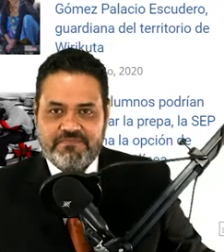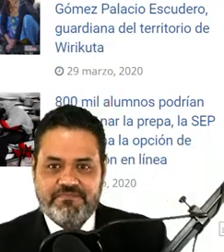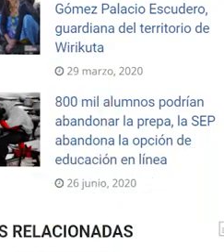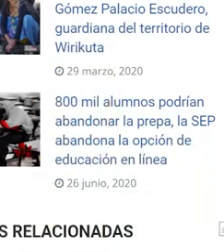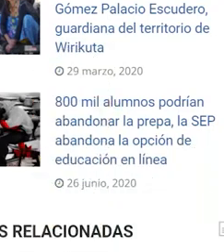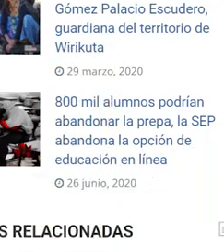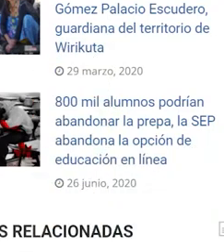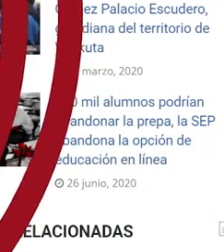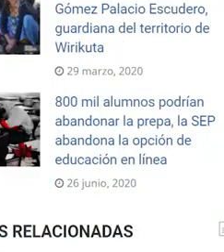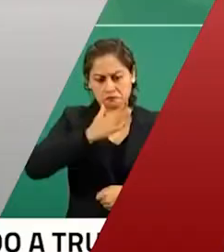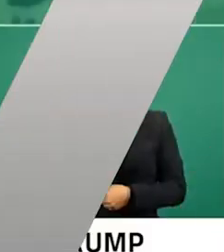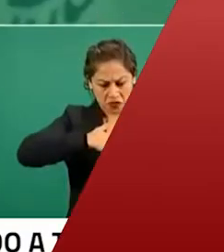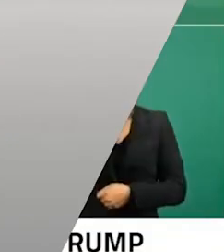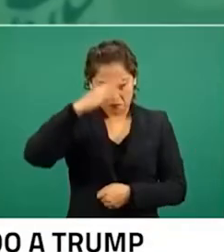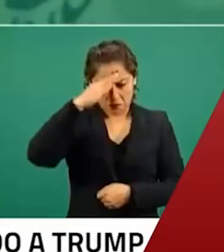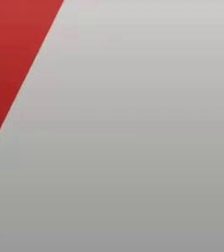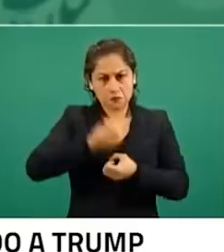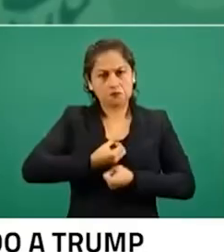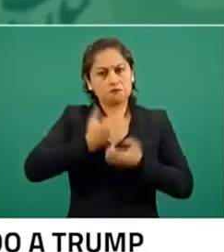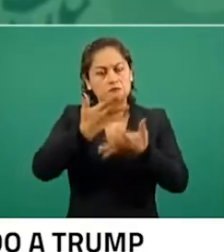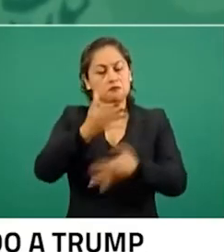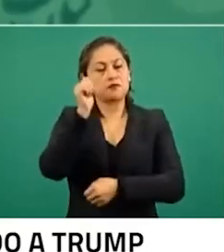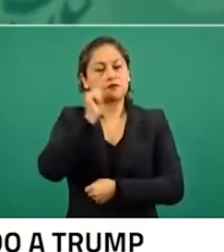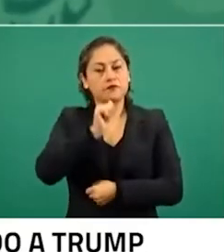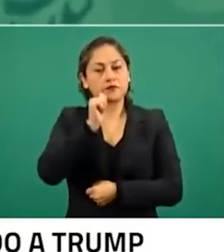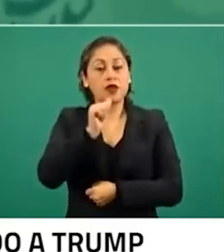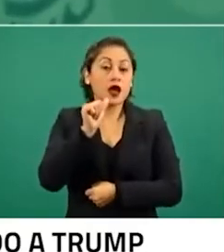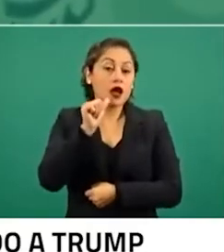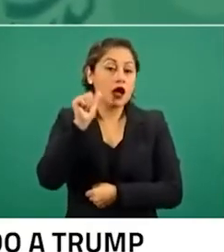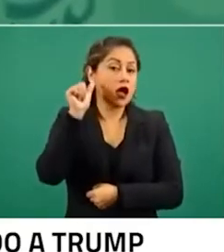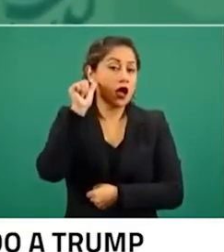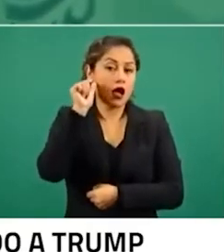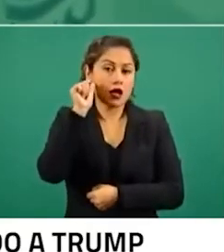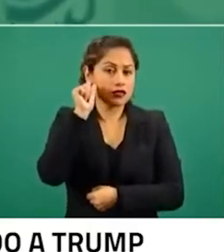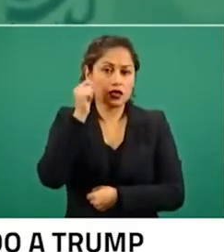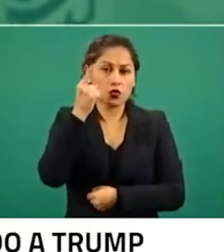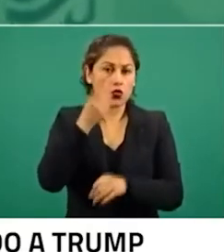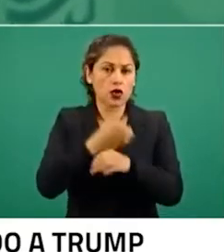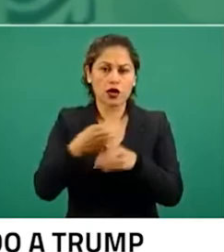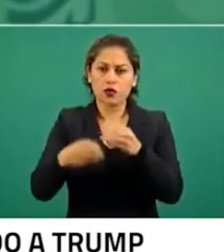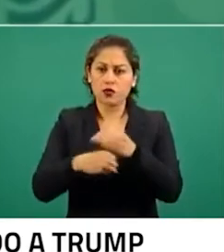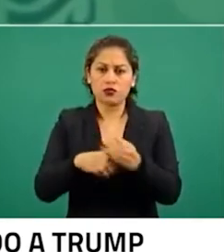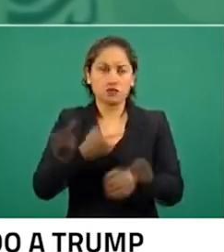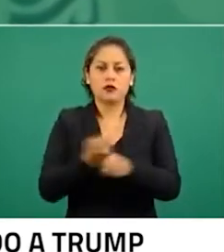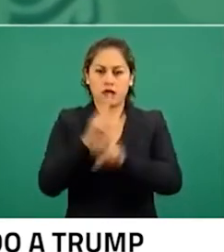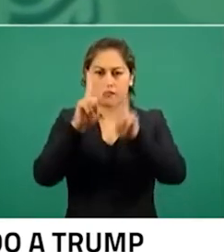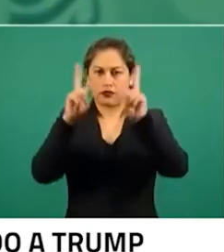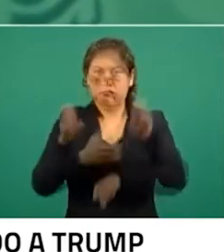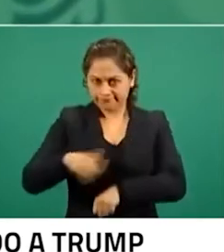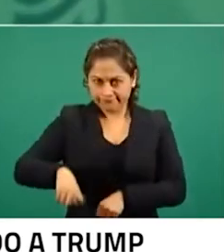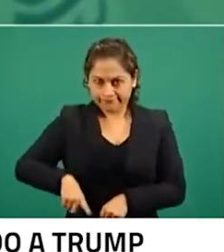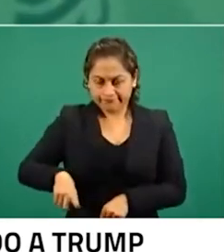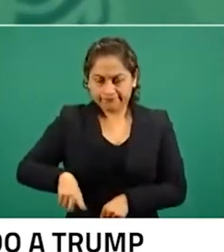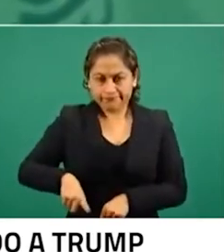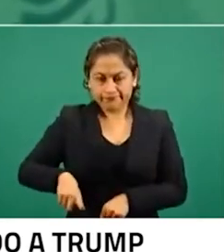presidente. Porque no me gustó ayer de lo del asunto del Capitolio, nada más